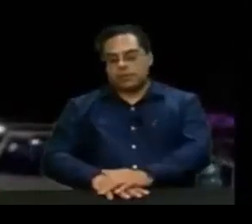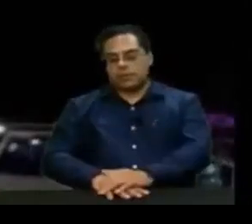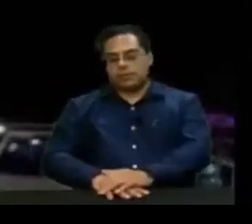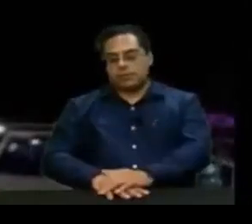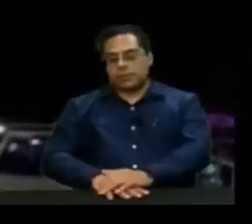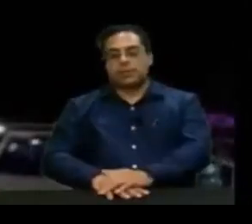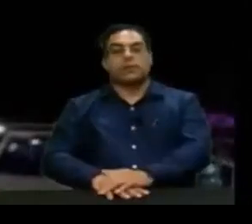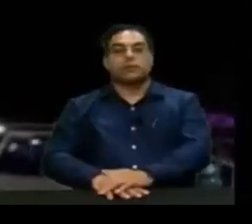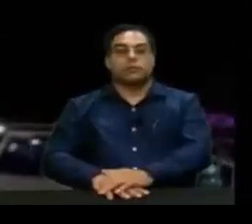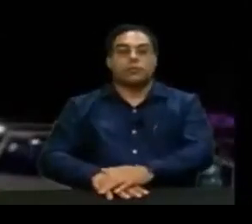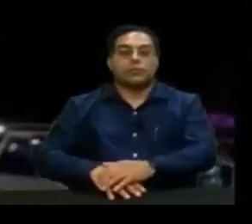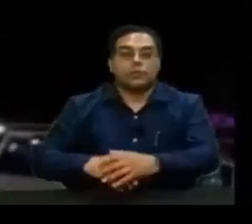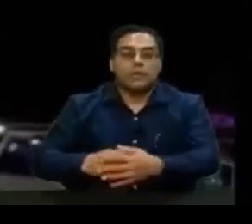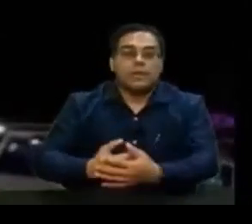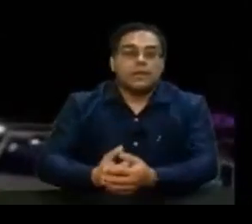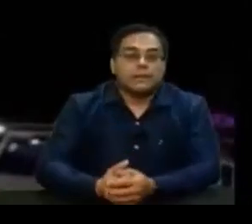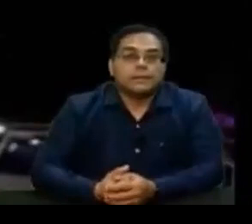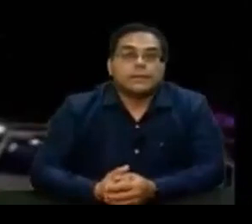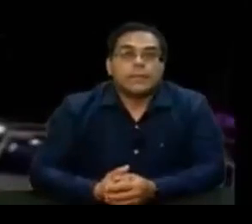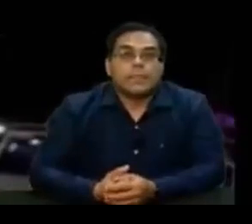hablar un poco de los músculos, ¿no?